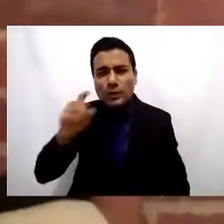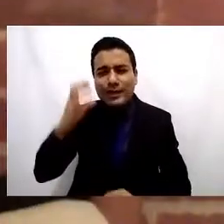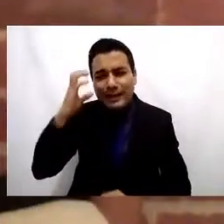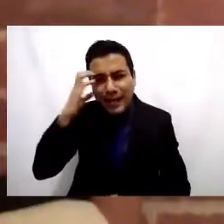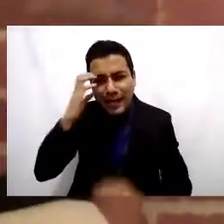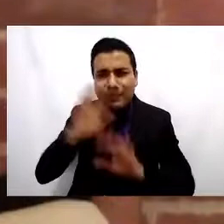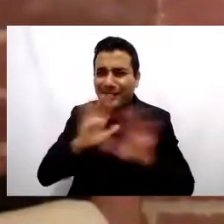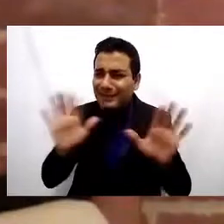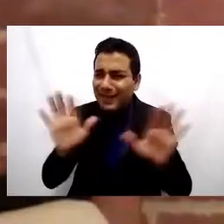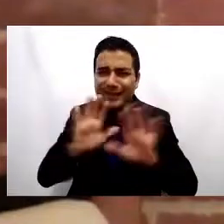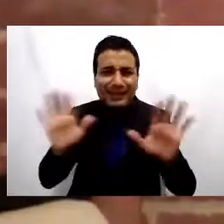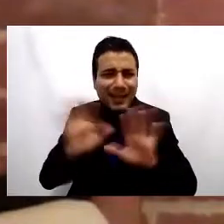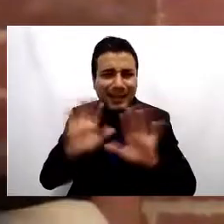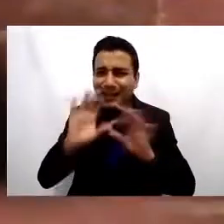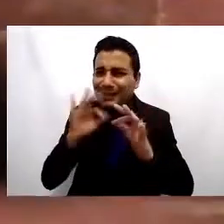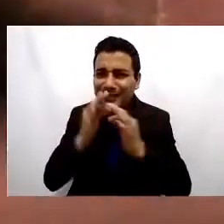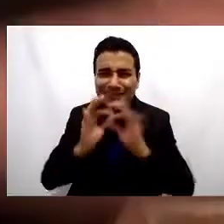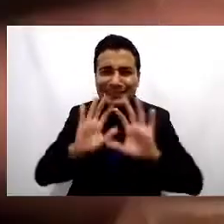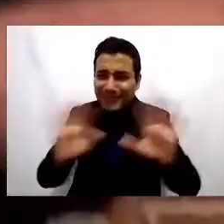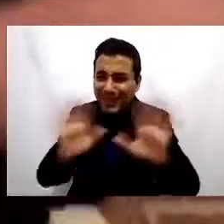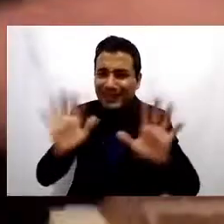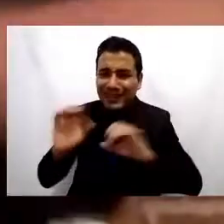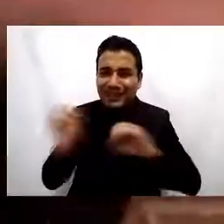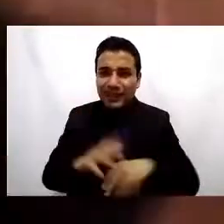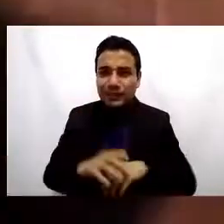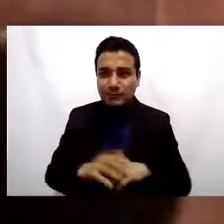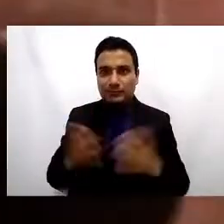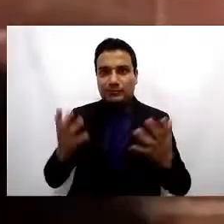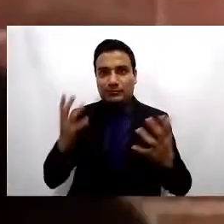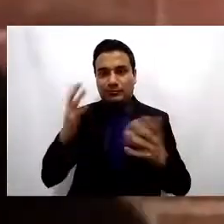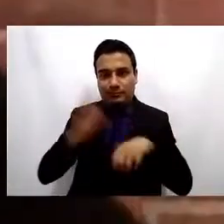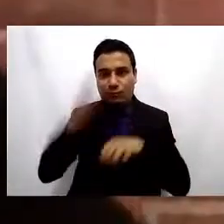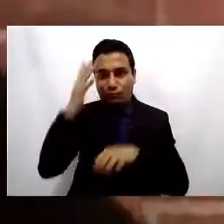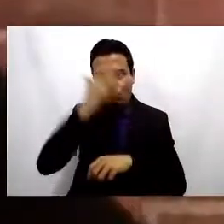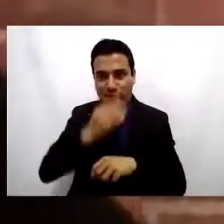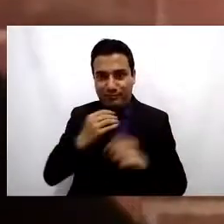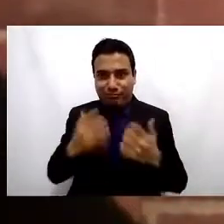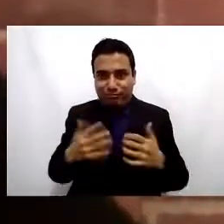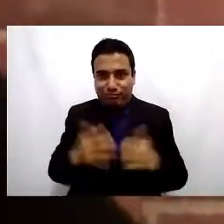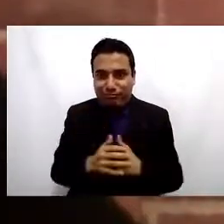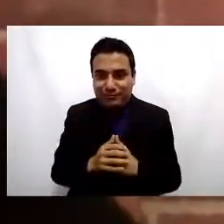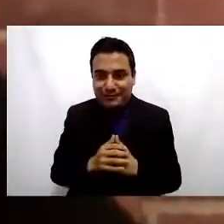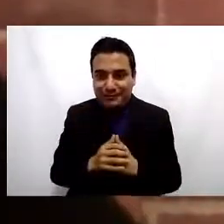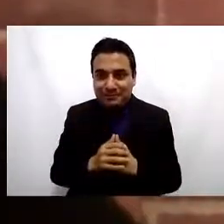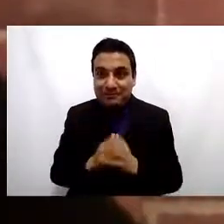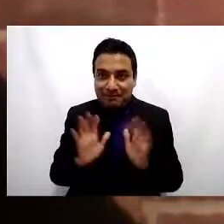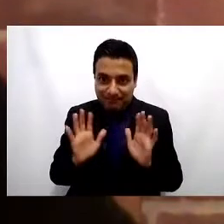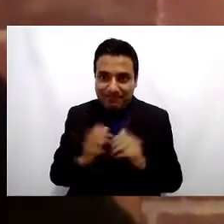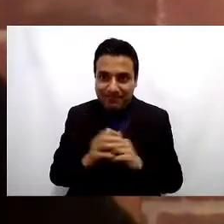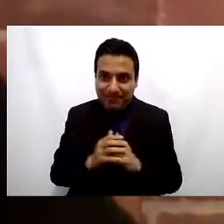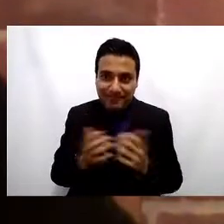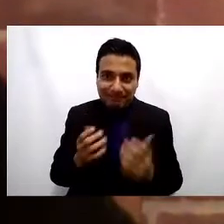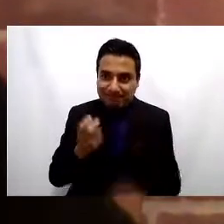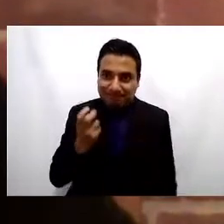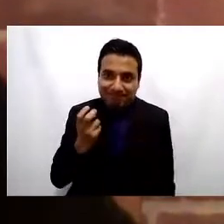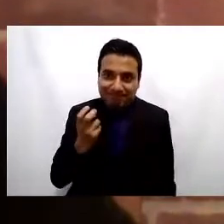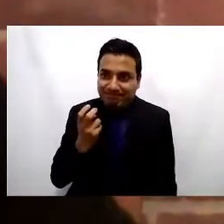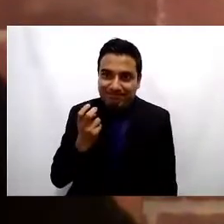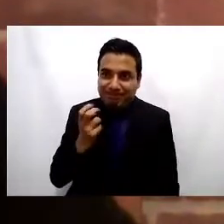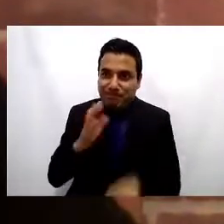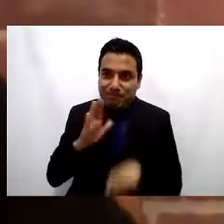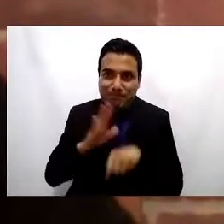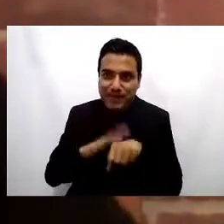está hecho, sí, sí, ya está. Bueno, por supuesto, es en términos pareidólicos, extremadamente